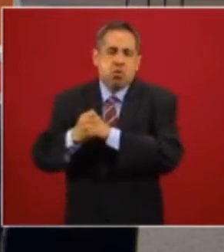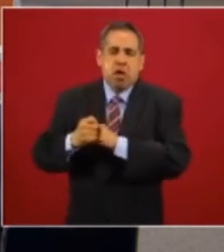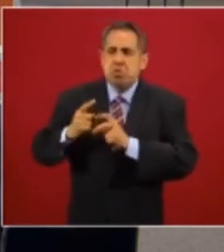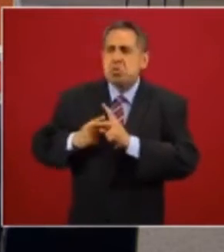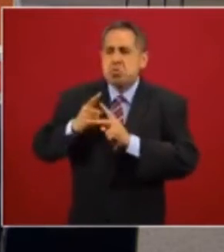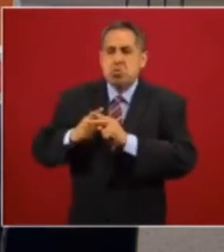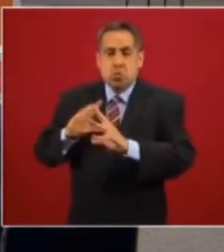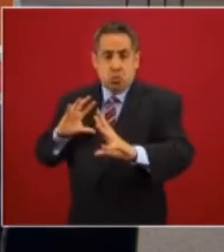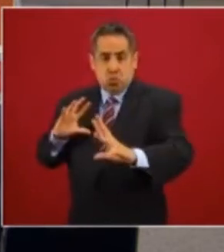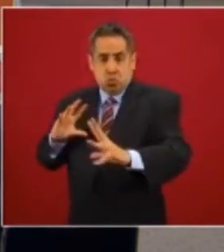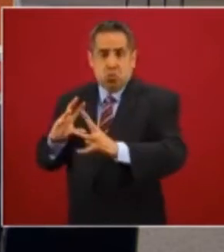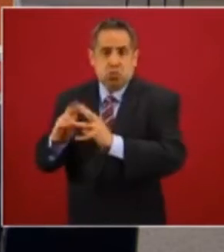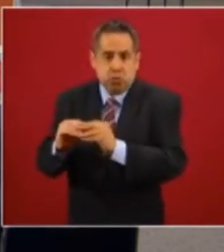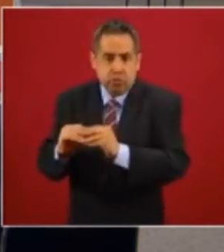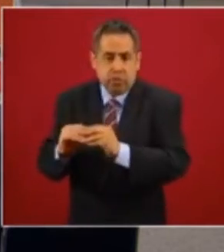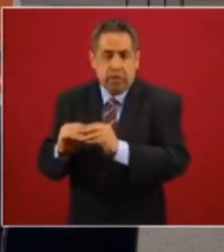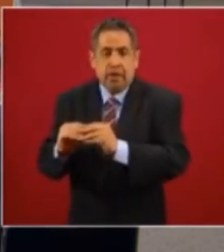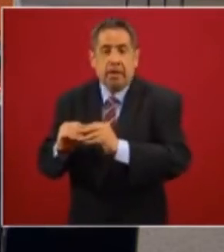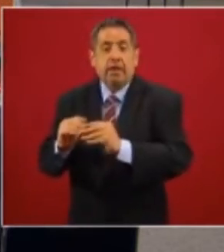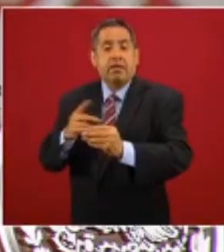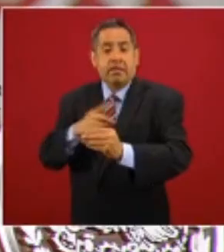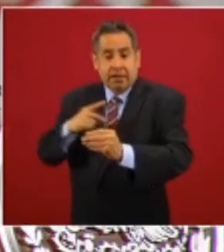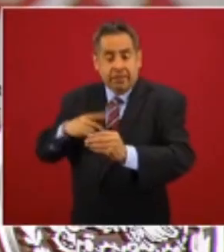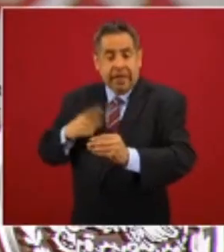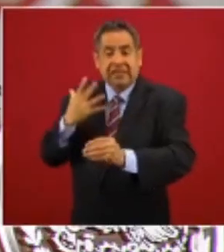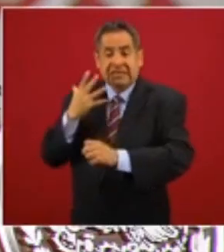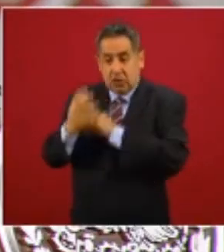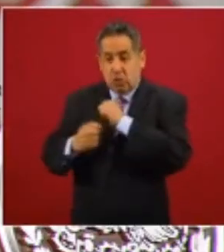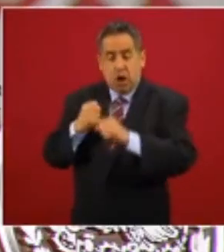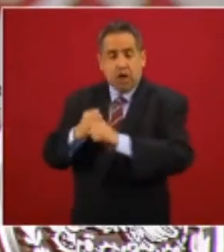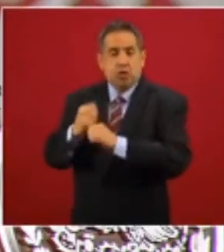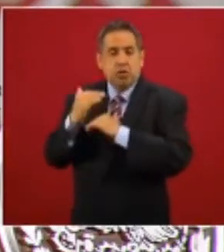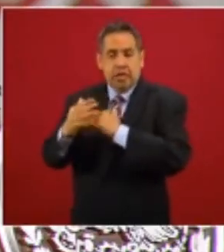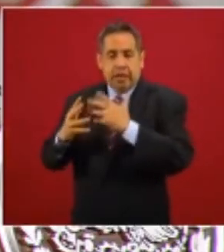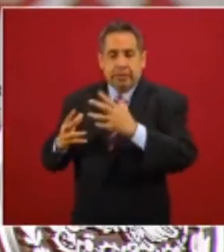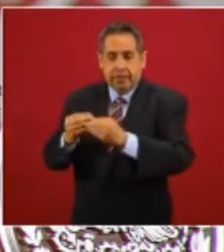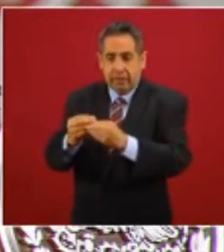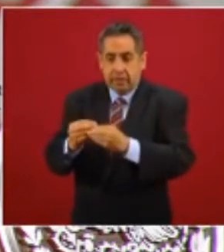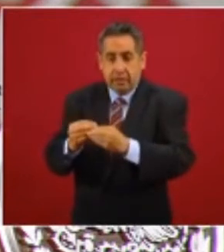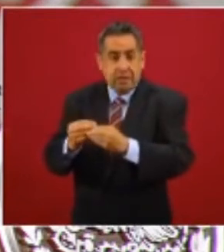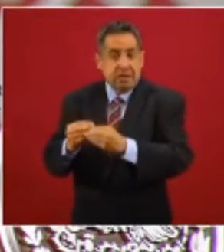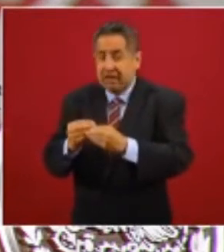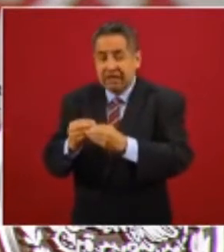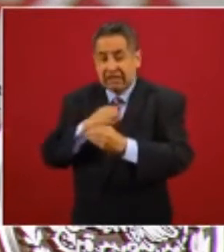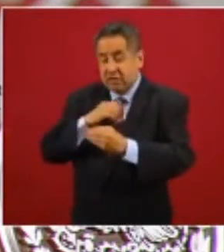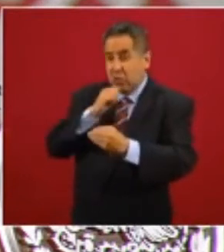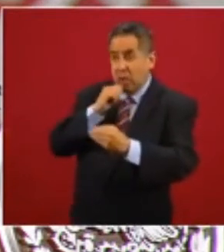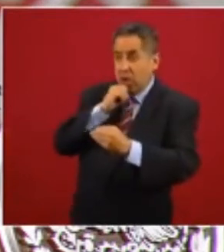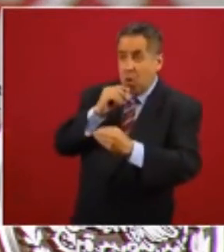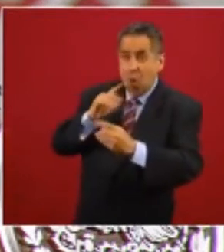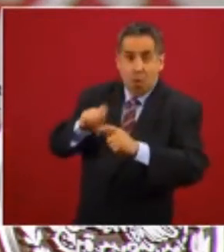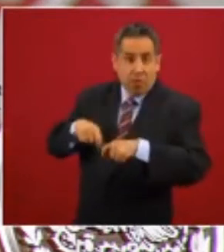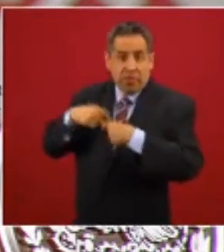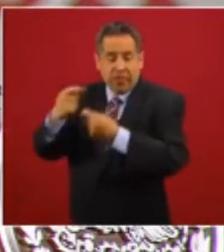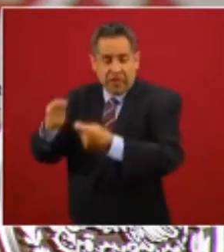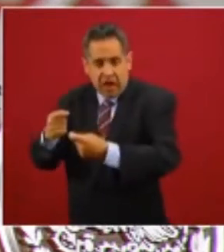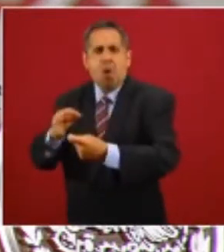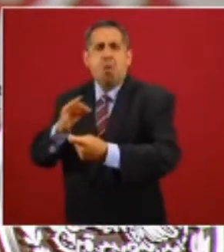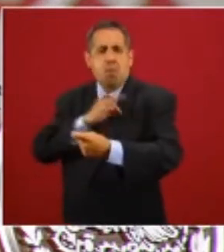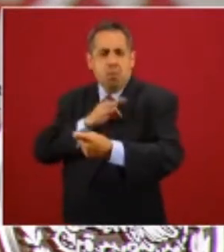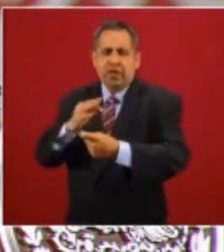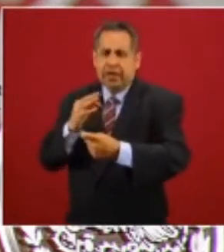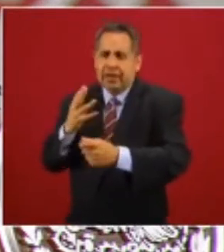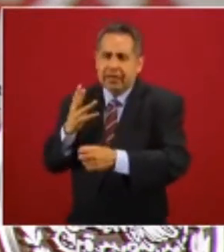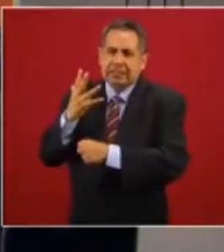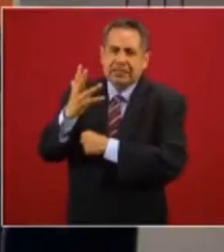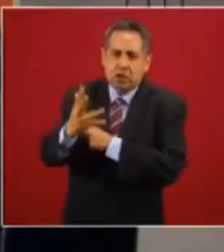Y si a los 5 años no hemos cubierto, tenemos todavía otros 5 años para pagar, pero en el segundo